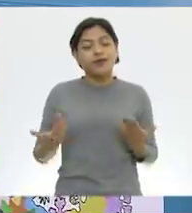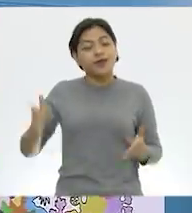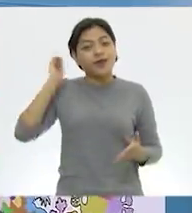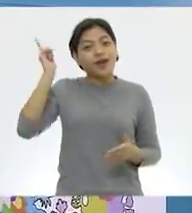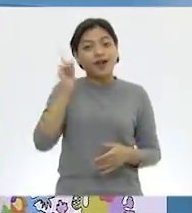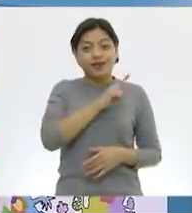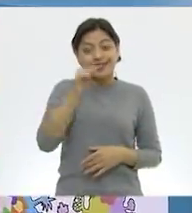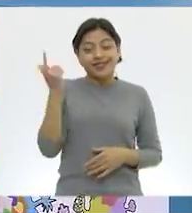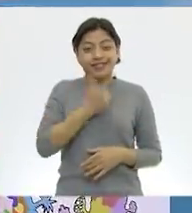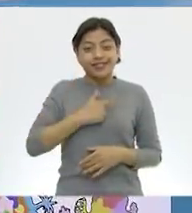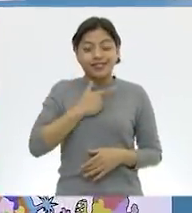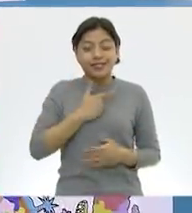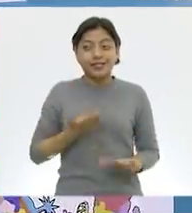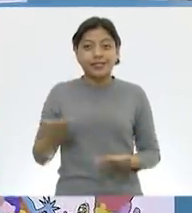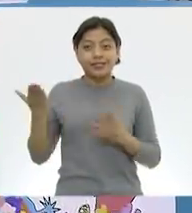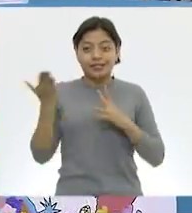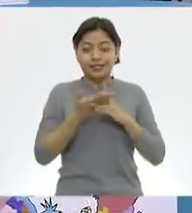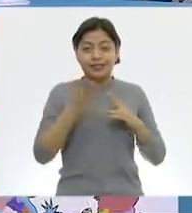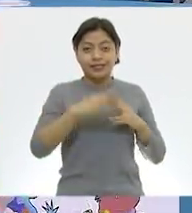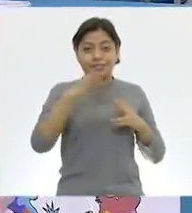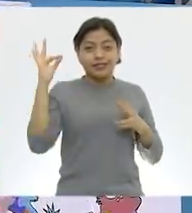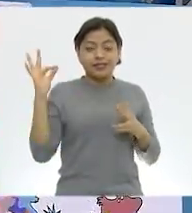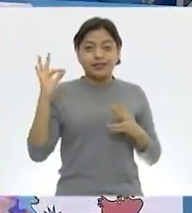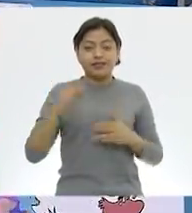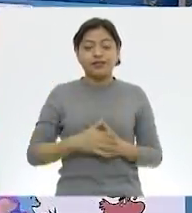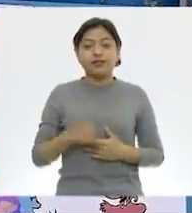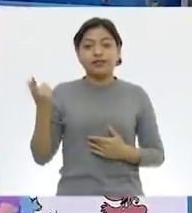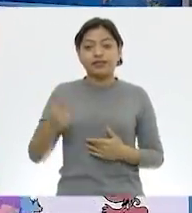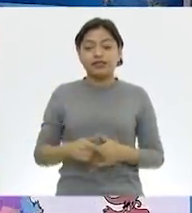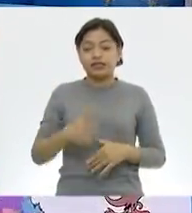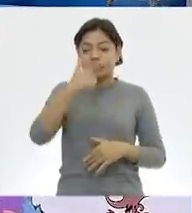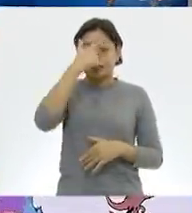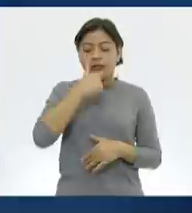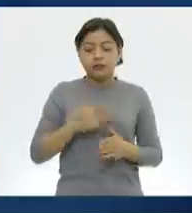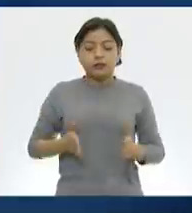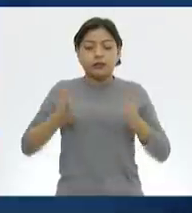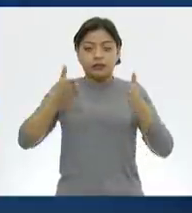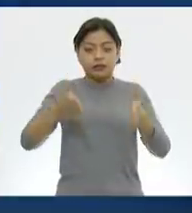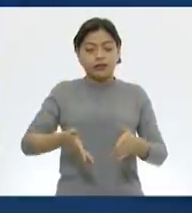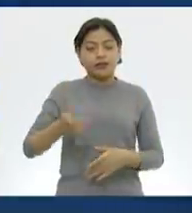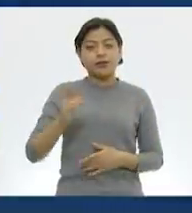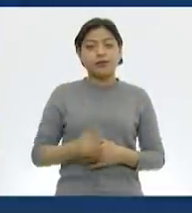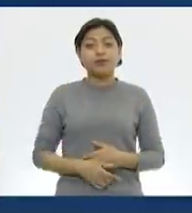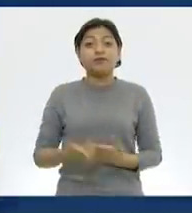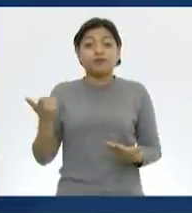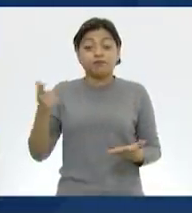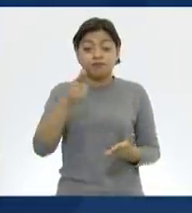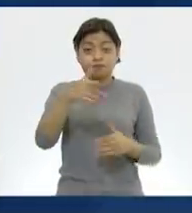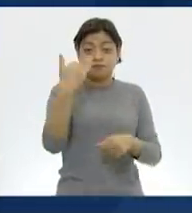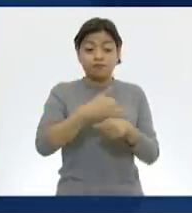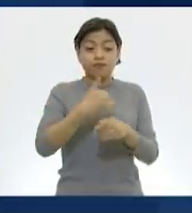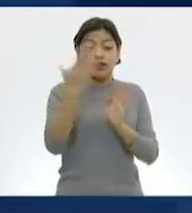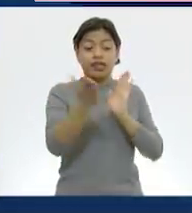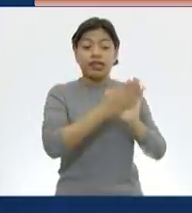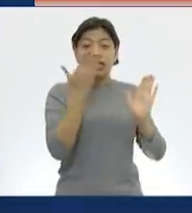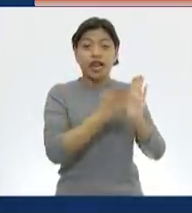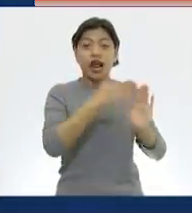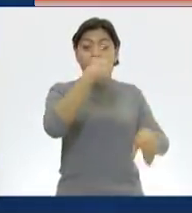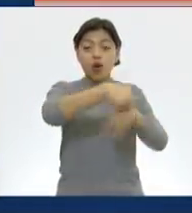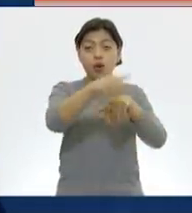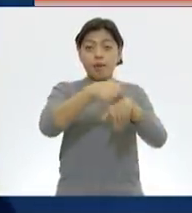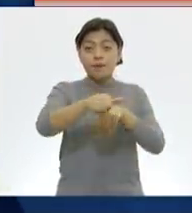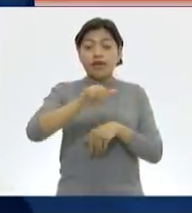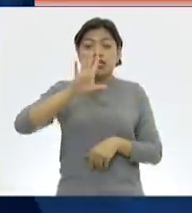Espero que hayas disfrutado de la primera parte de La Noche del Féretro tanto como yo. Ahora te voy a pedir que abramos tu libro de texto en la